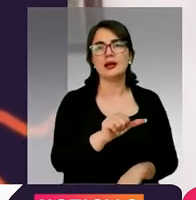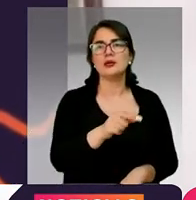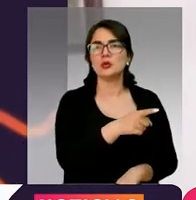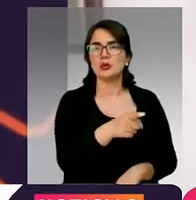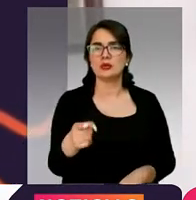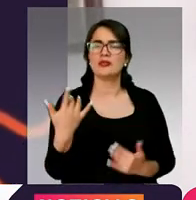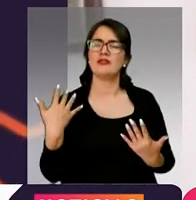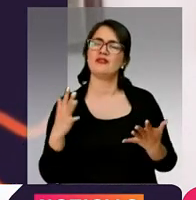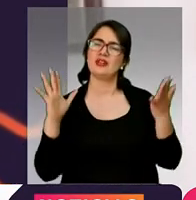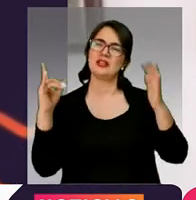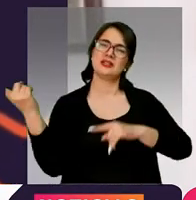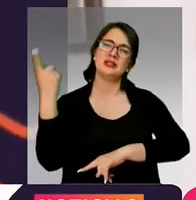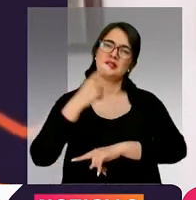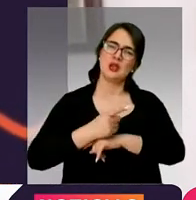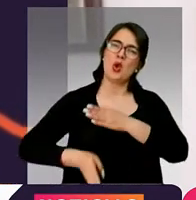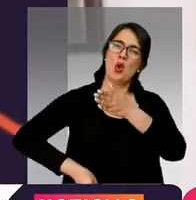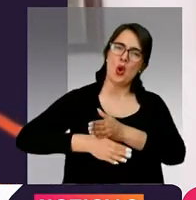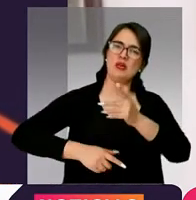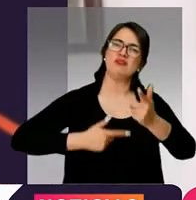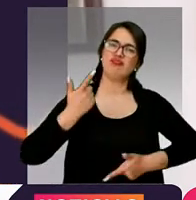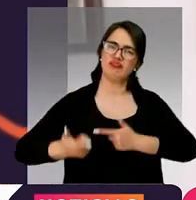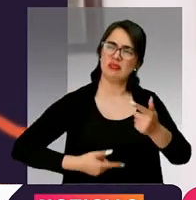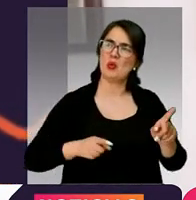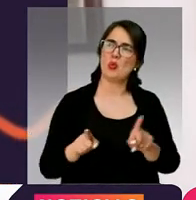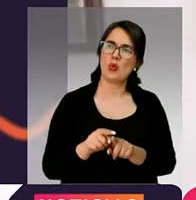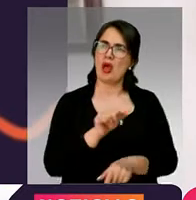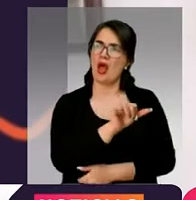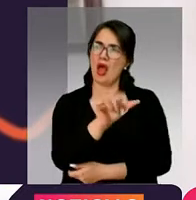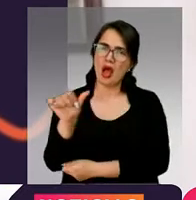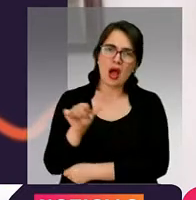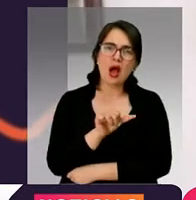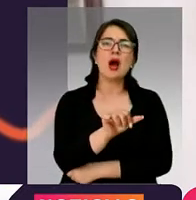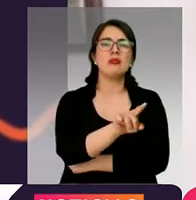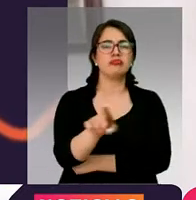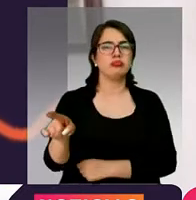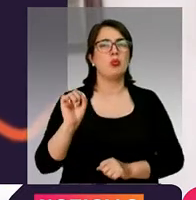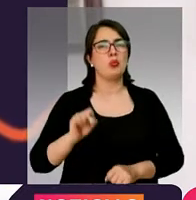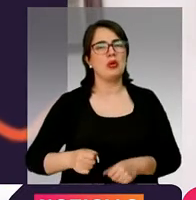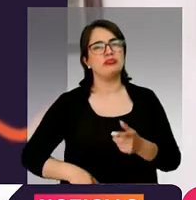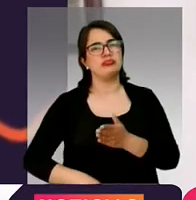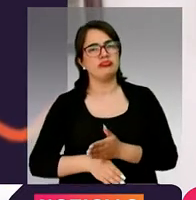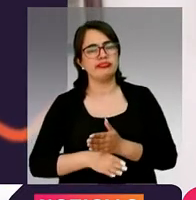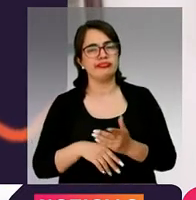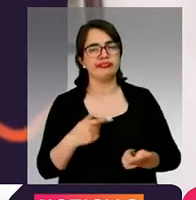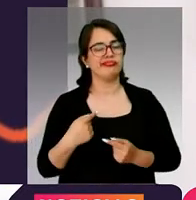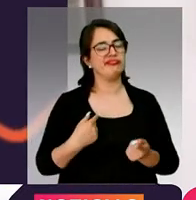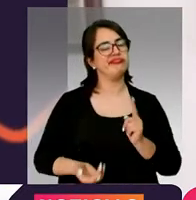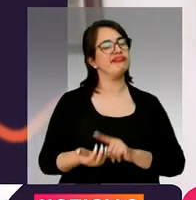que sigamos luchando como lucharon esas mujeres para